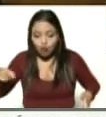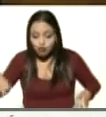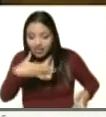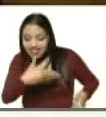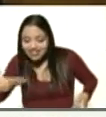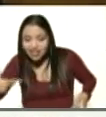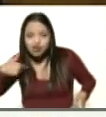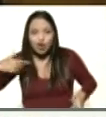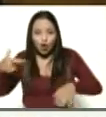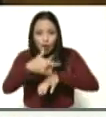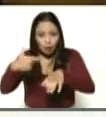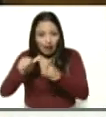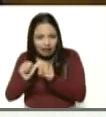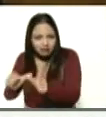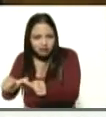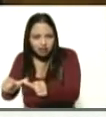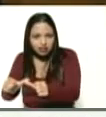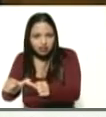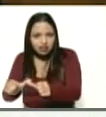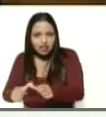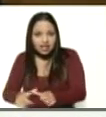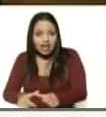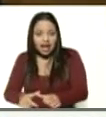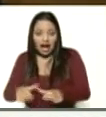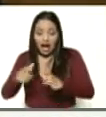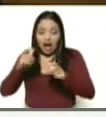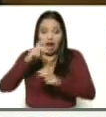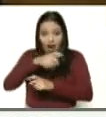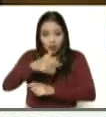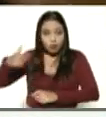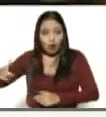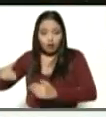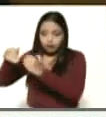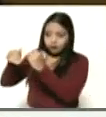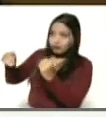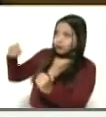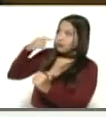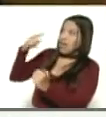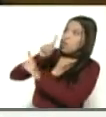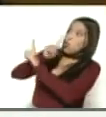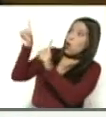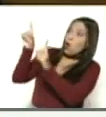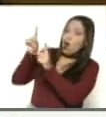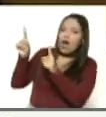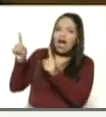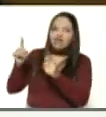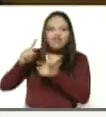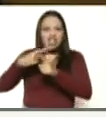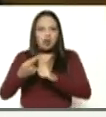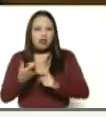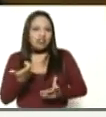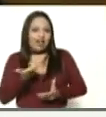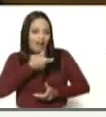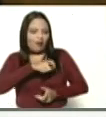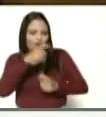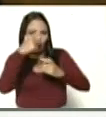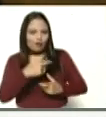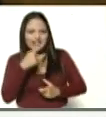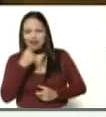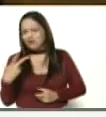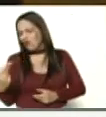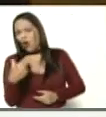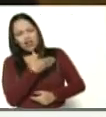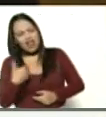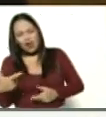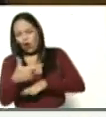gobierne? Y después cuando el pueblo grita no, bueno, entonces el tipo, bueno, entonces yo no quiero mando. Ya sabía que estaba derrotado, era el pueblo asumiendo un